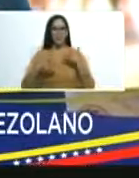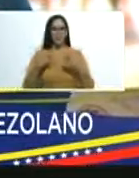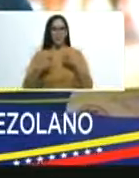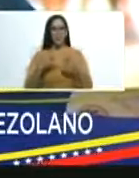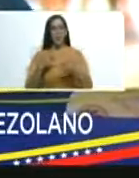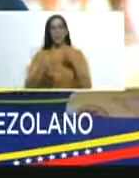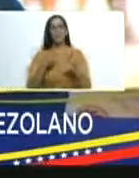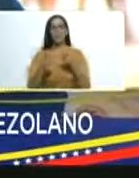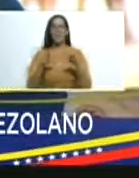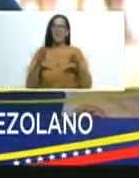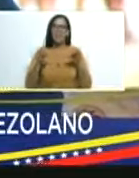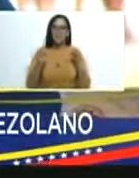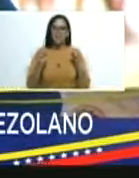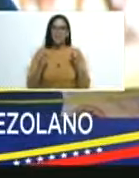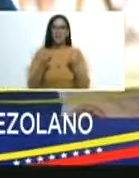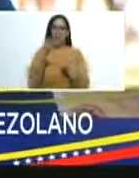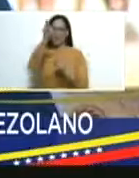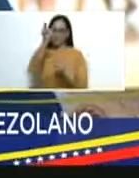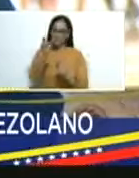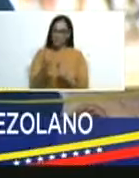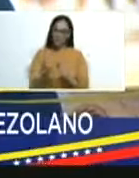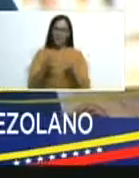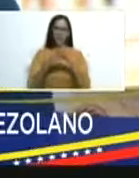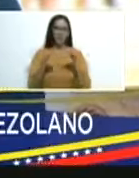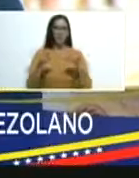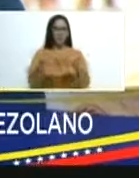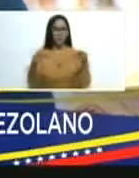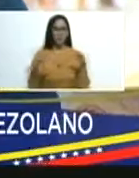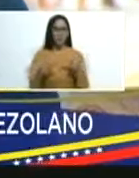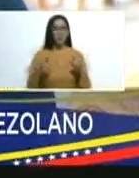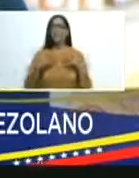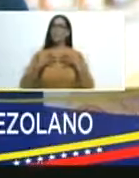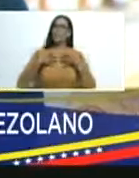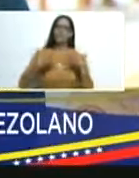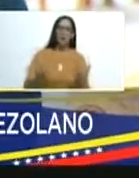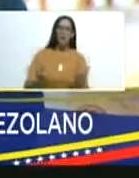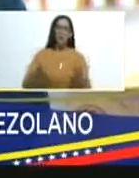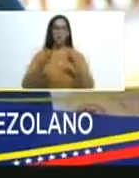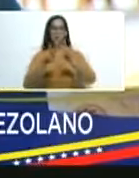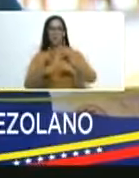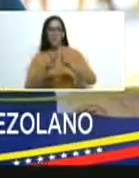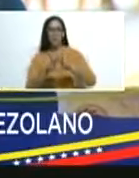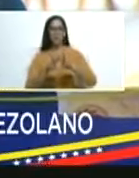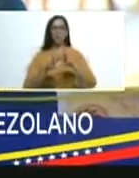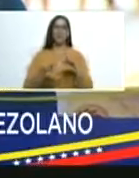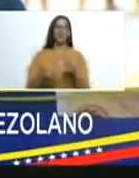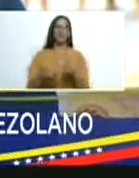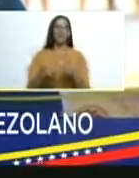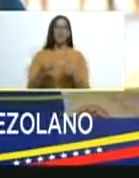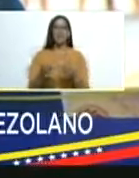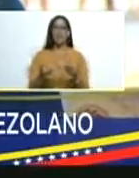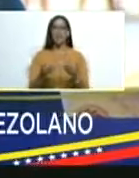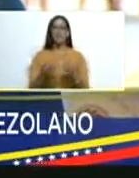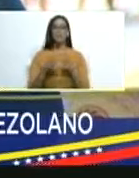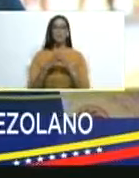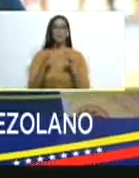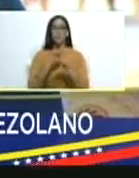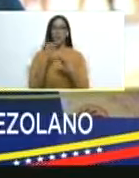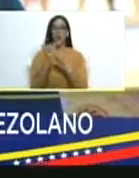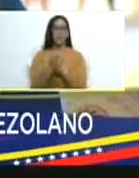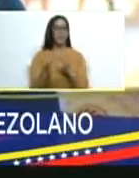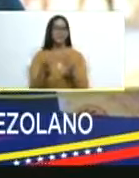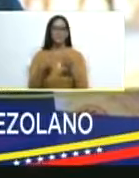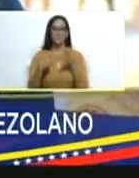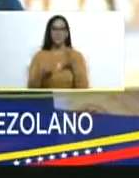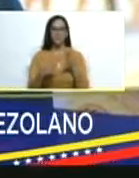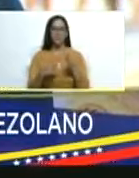ser humano en toda su dimensión. La dimensión de salud, la dimensión de la vivienda, la dimensión del hábitat, etc.